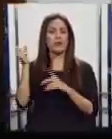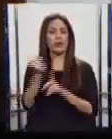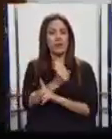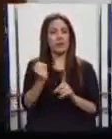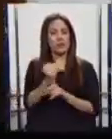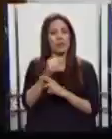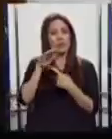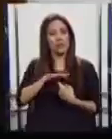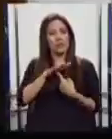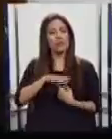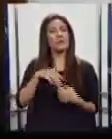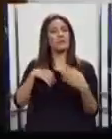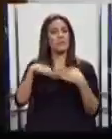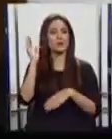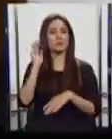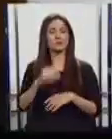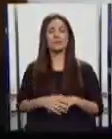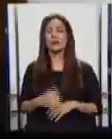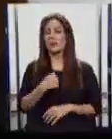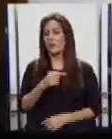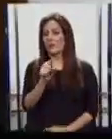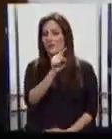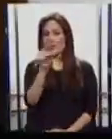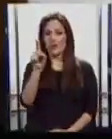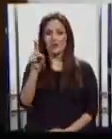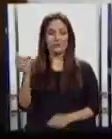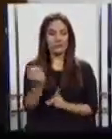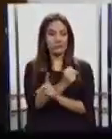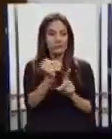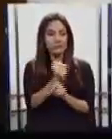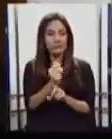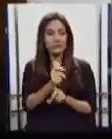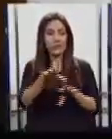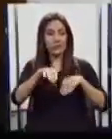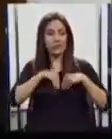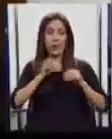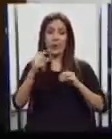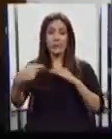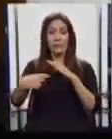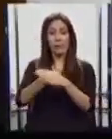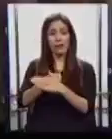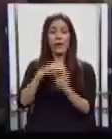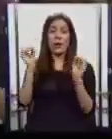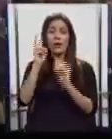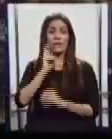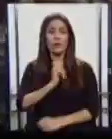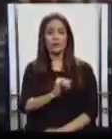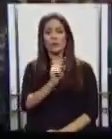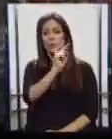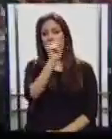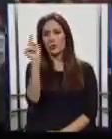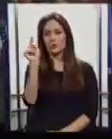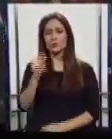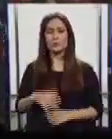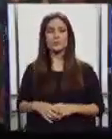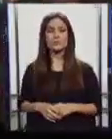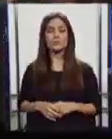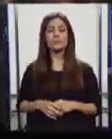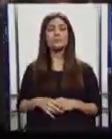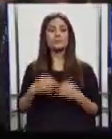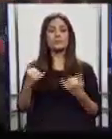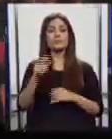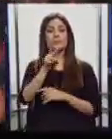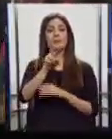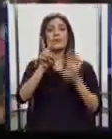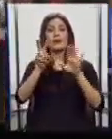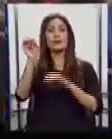Promesa desde este momento, no dejaremos que te maltraten, que te asesinen, que te violen. Moreno culminó informando que el 27%